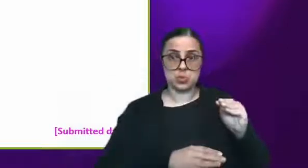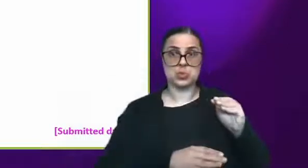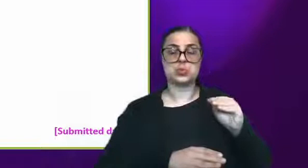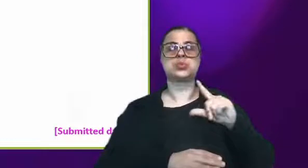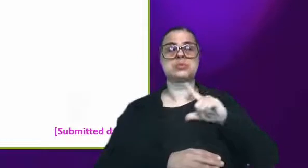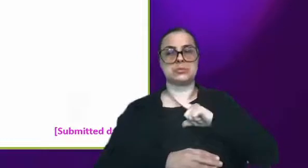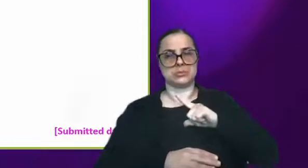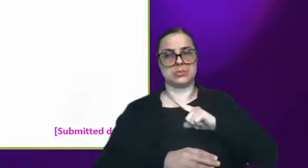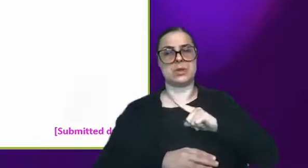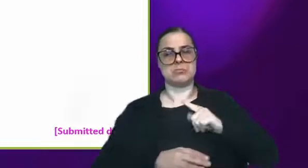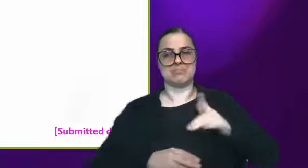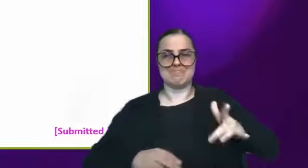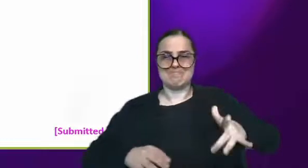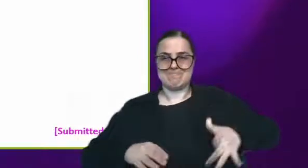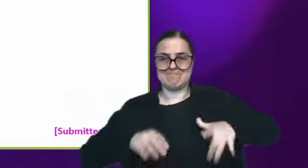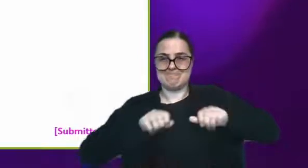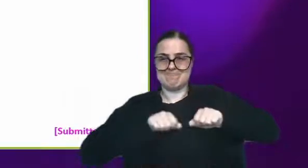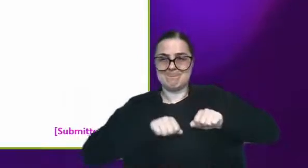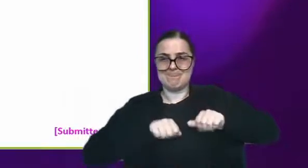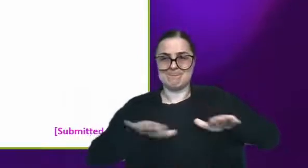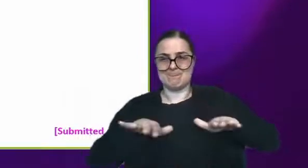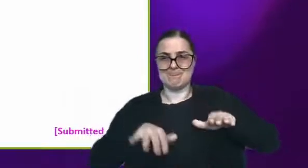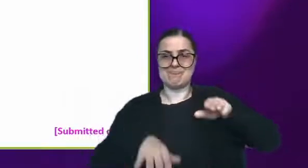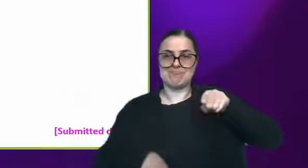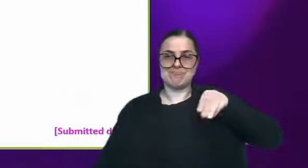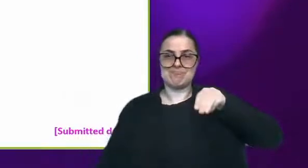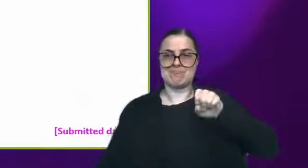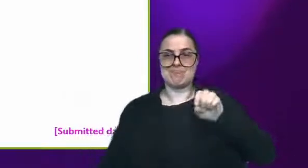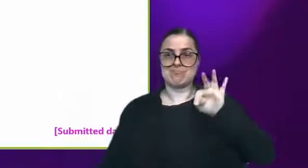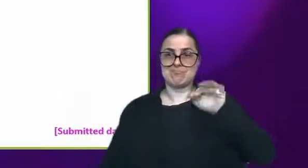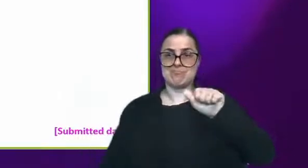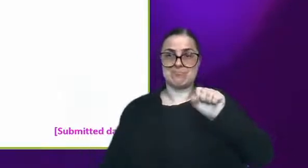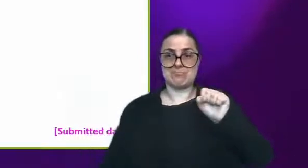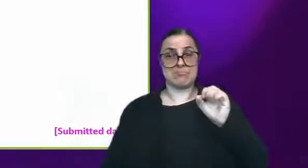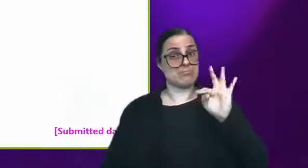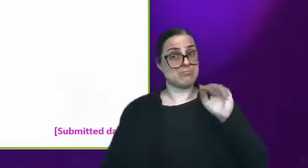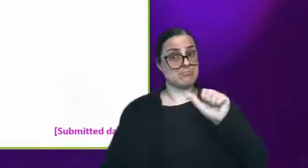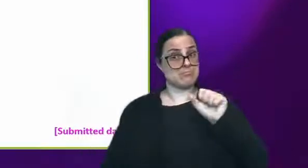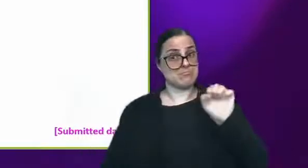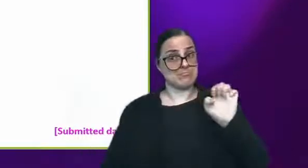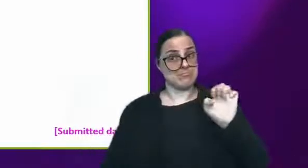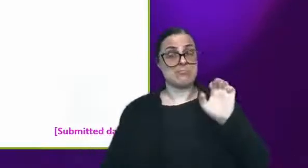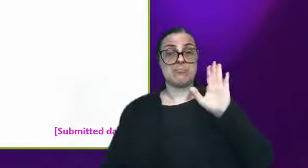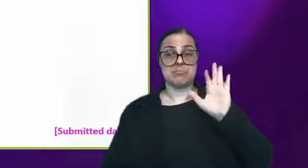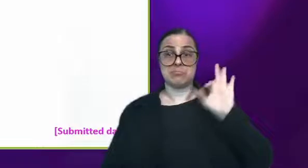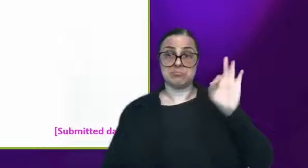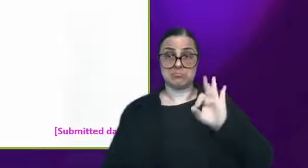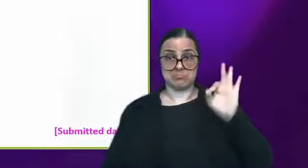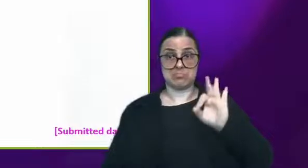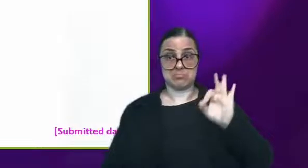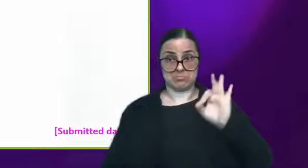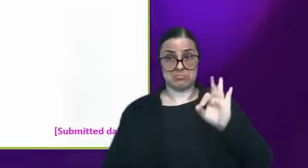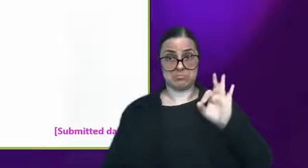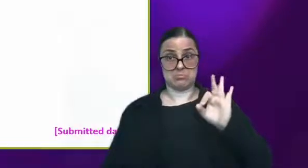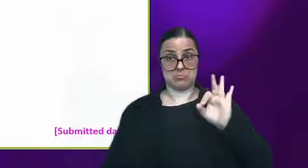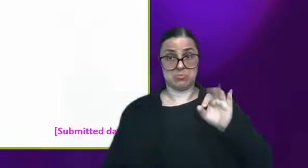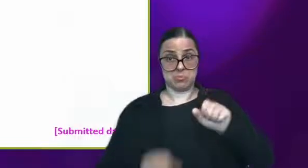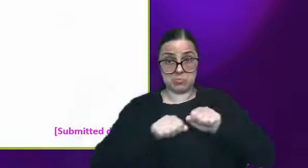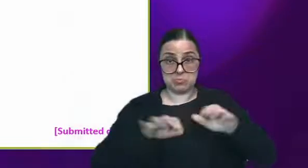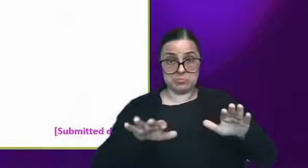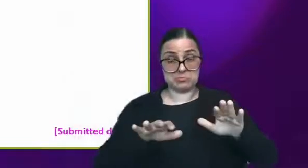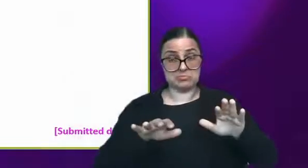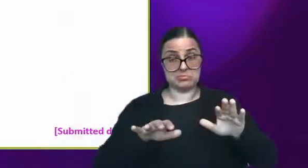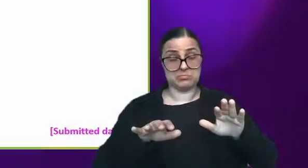porcentaje de tumor en el hígado es distinto para el grupo trasplante con respecto al grupo de pacientes a los